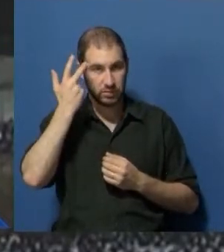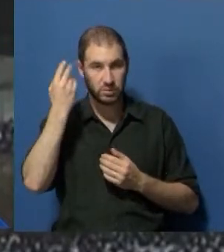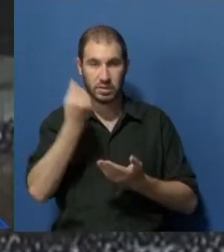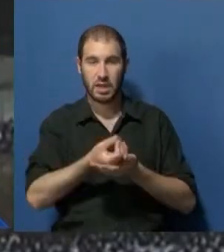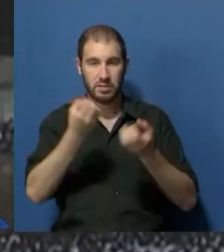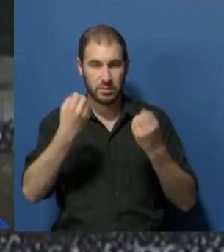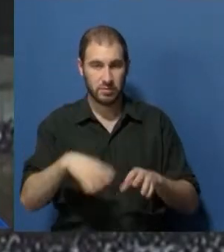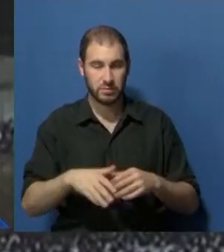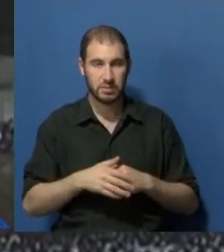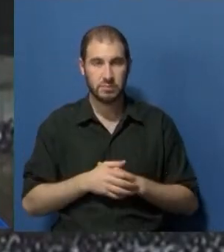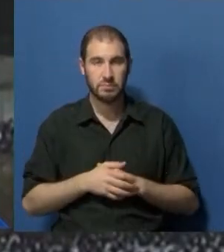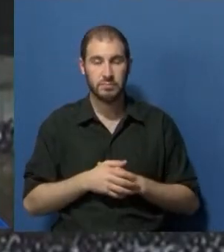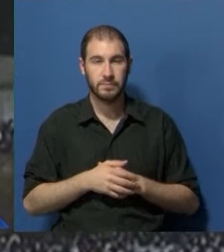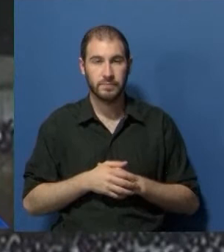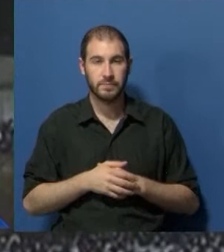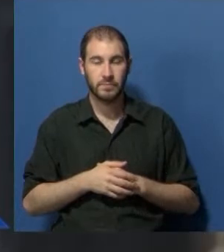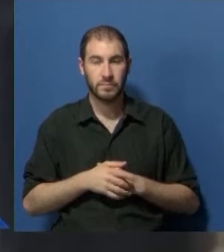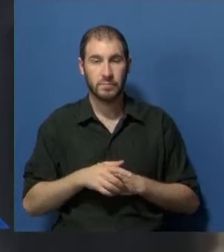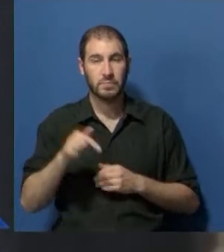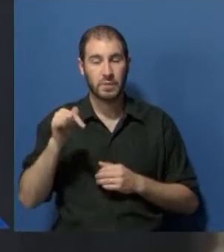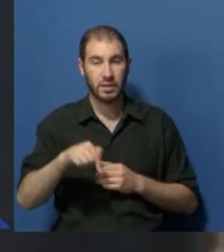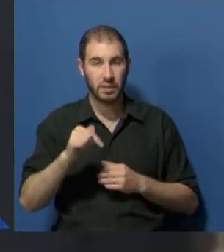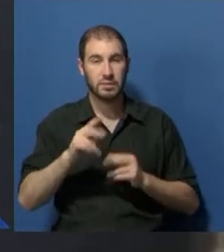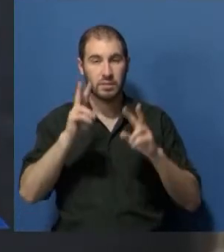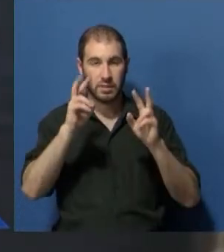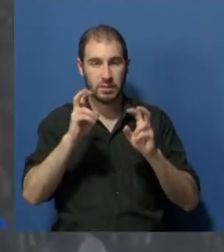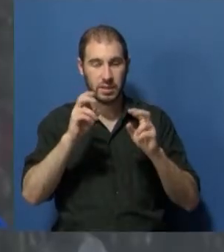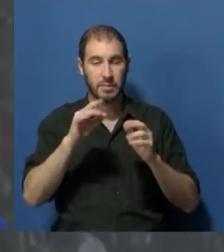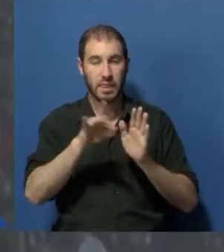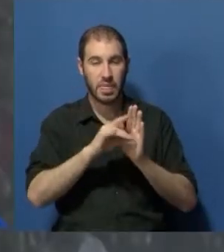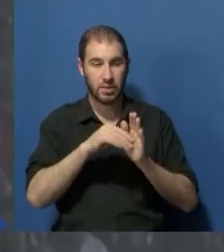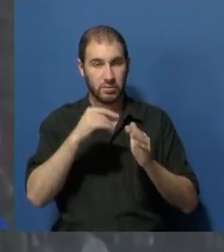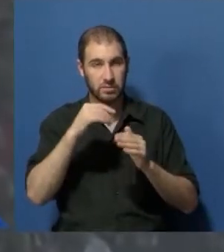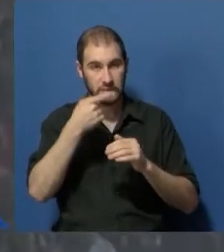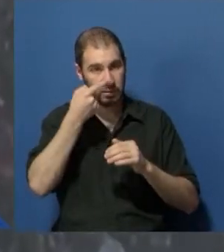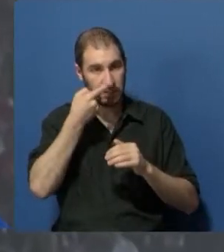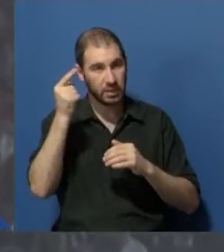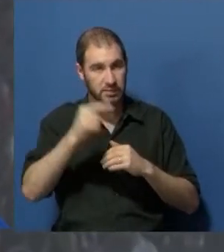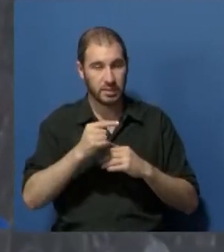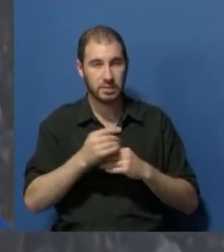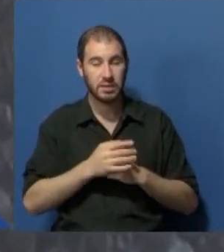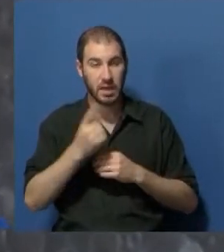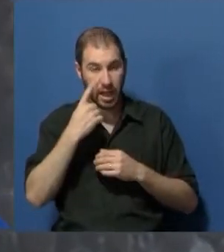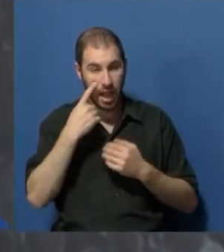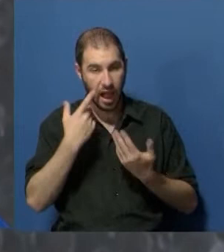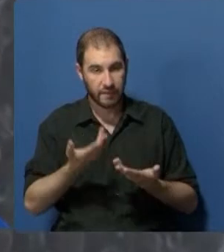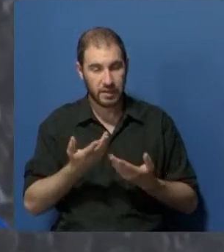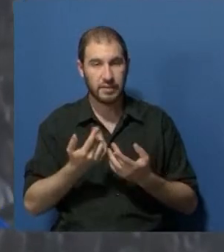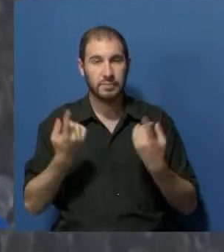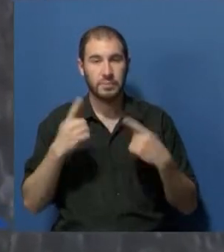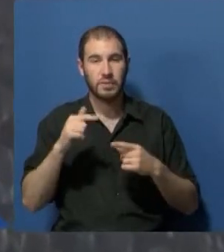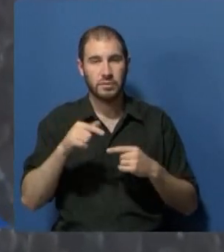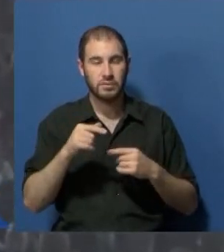a dejar. Bueno, yo creo que este es un tema, un dato muy interesante para ver. Igual